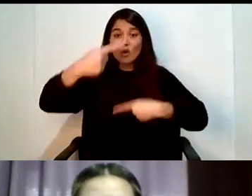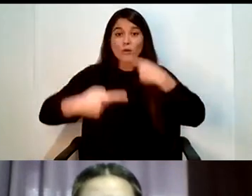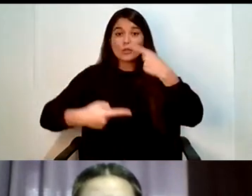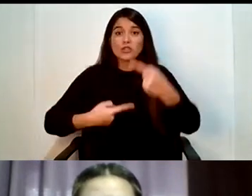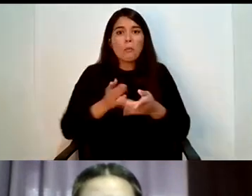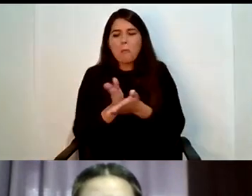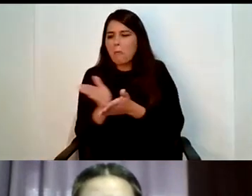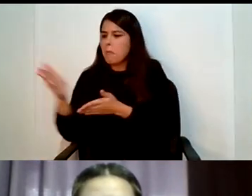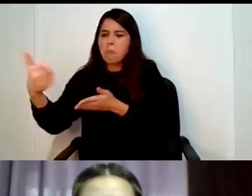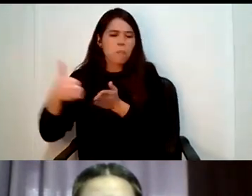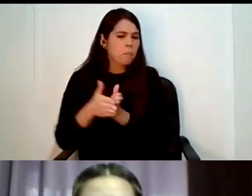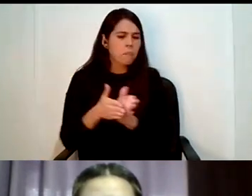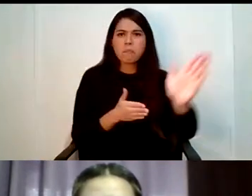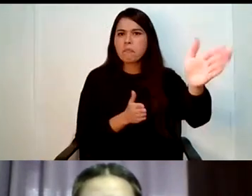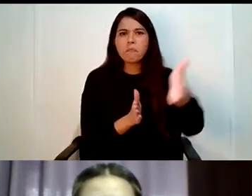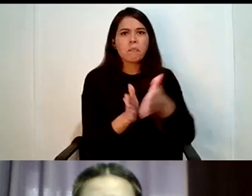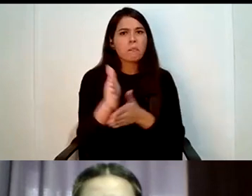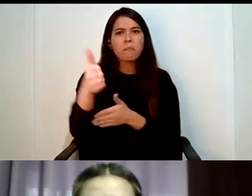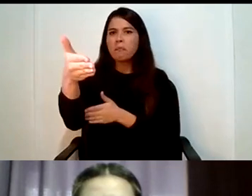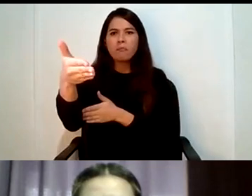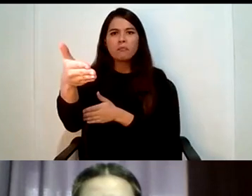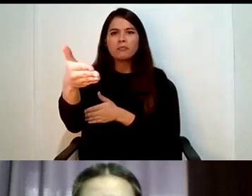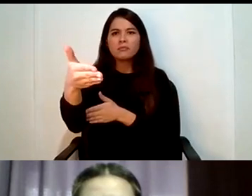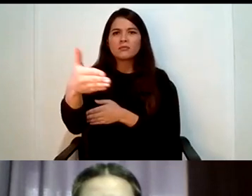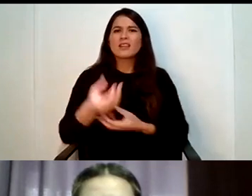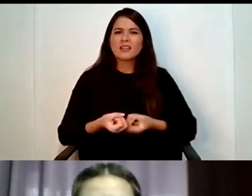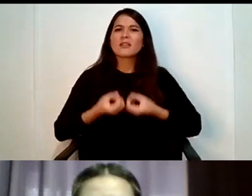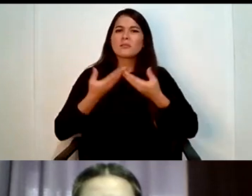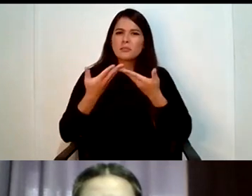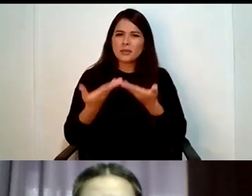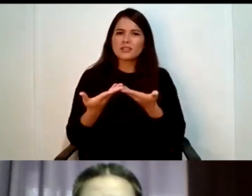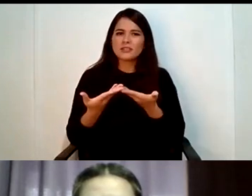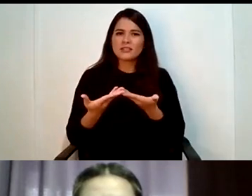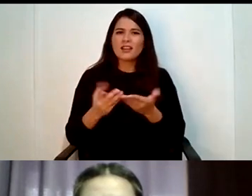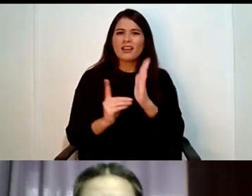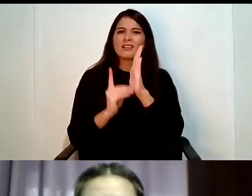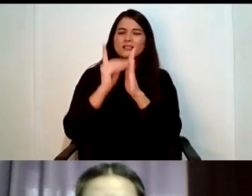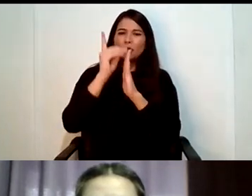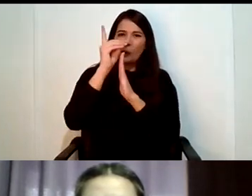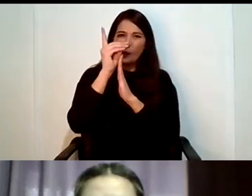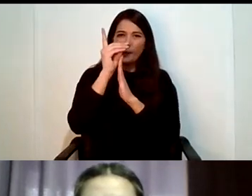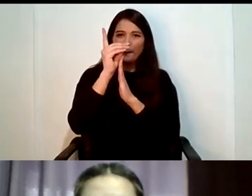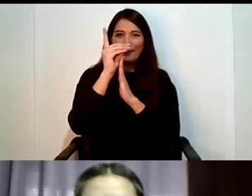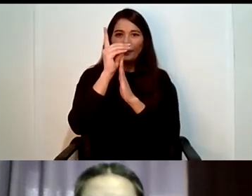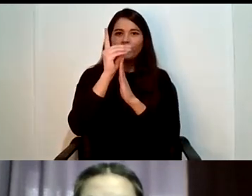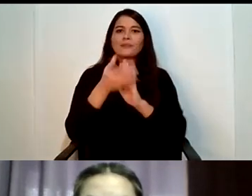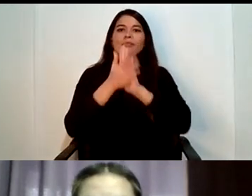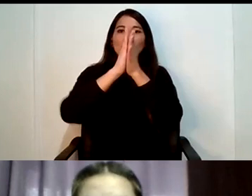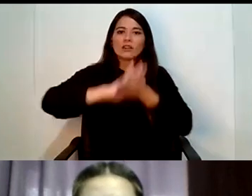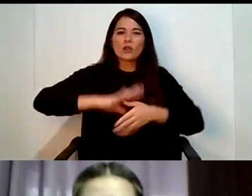disímiles trayectorias y caminos que suelen expresarse en las vías del desarrollo y en toda su